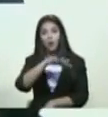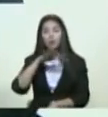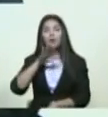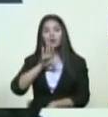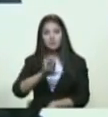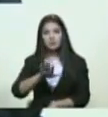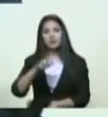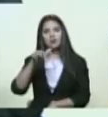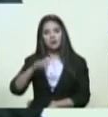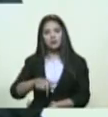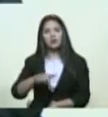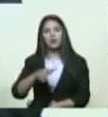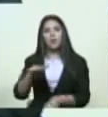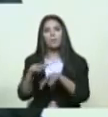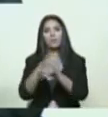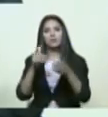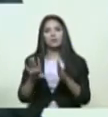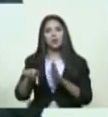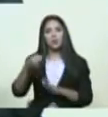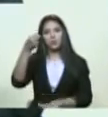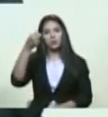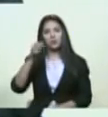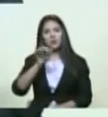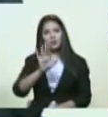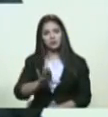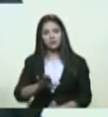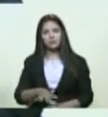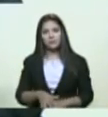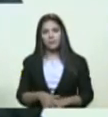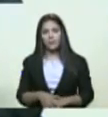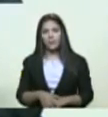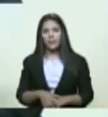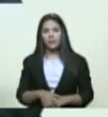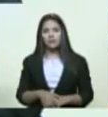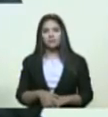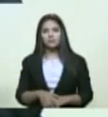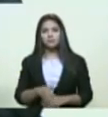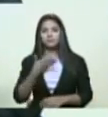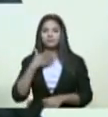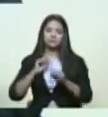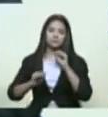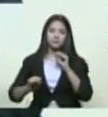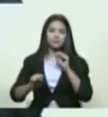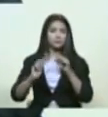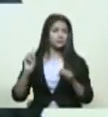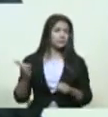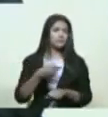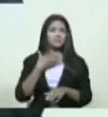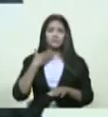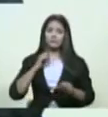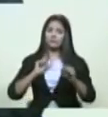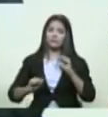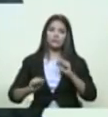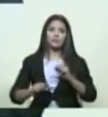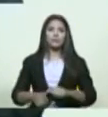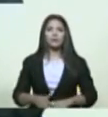eso pues es que está una Fiscalía General de la República. Y en este sentido rechazamos de manera absoluta